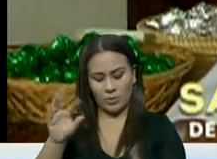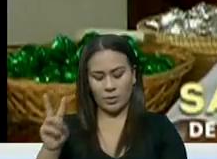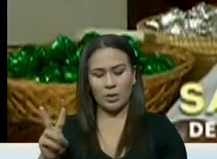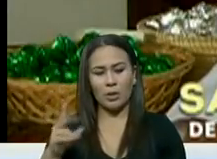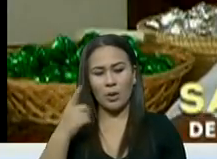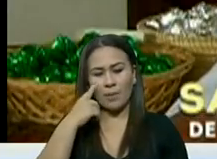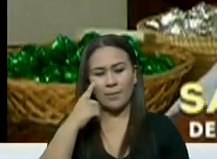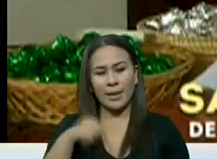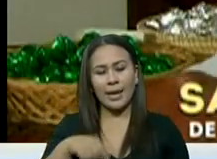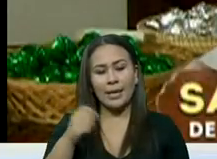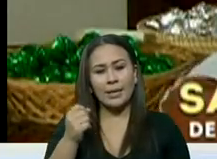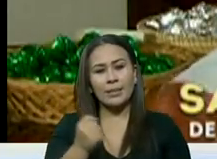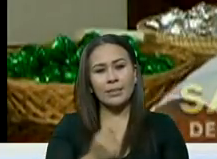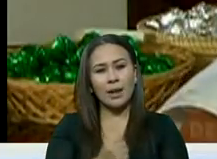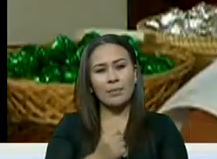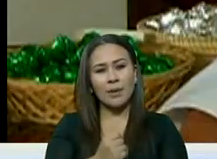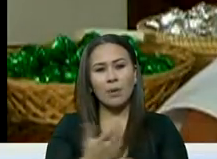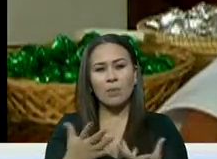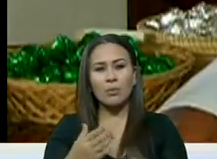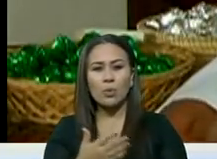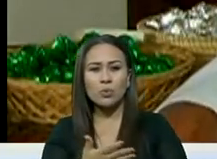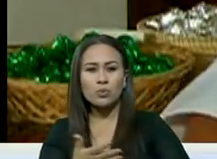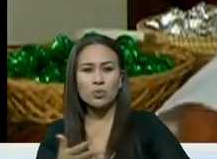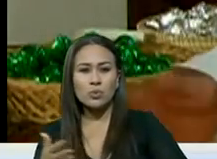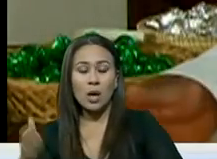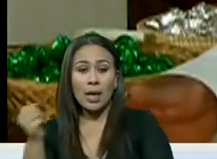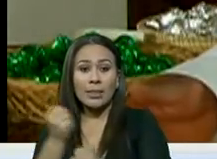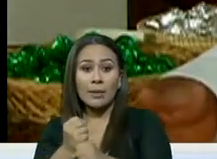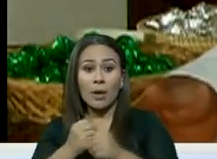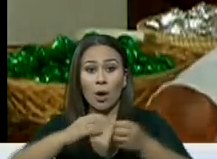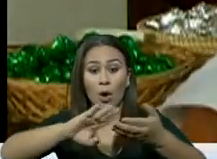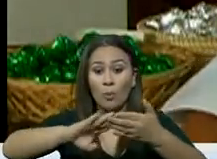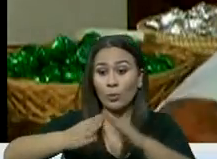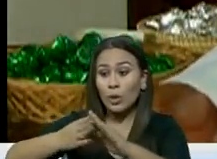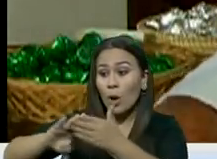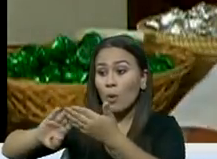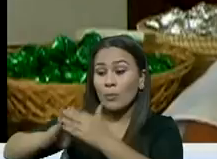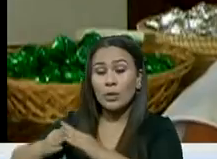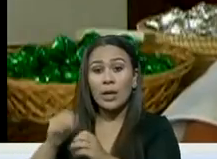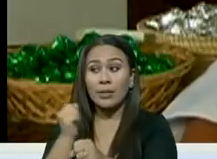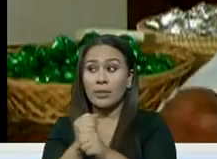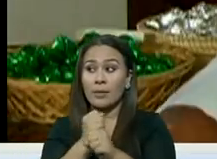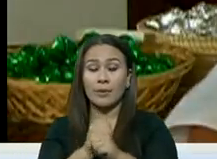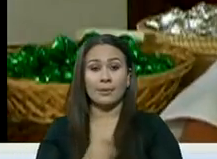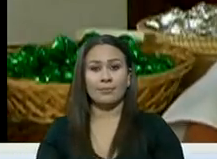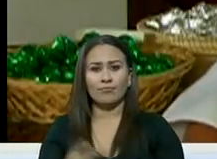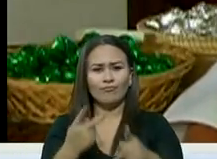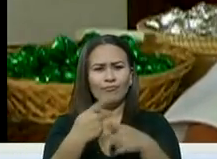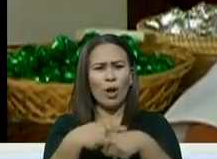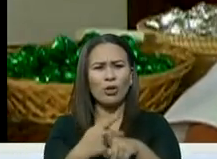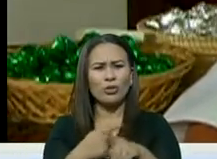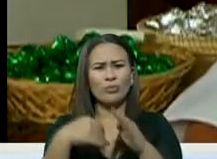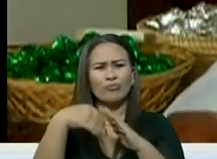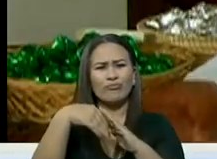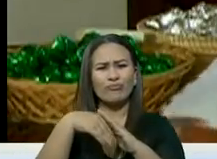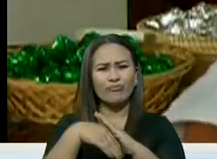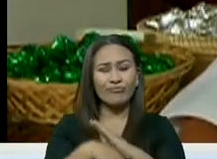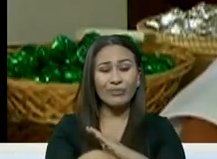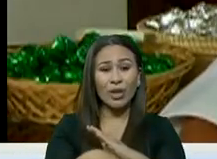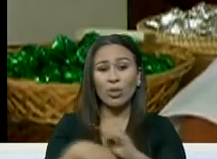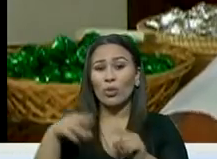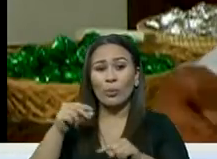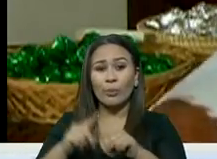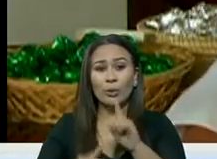de chocolate luego de una larga trayectoria en diferentes comunidades en donde no prosperó la producción. En